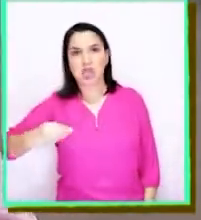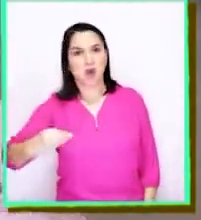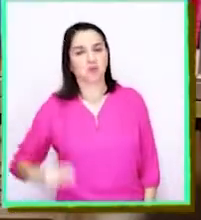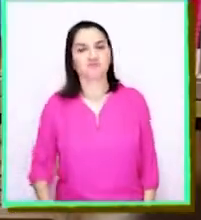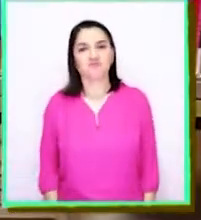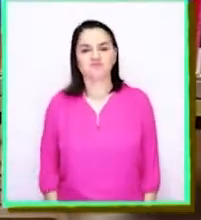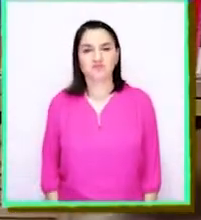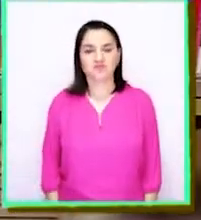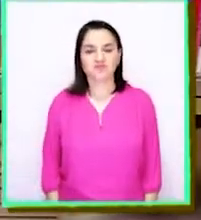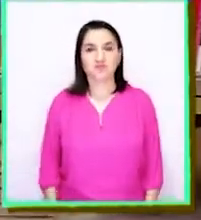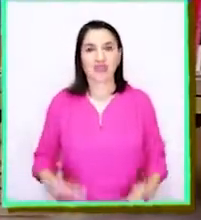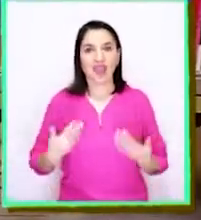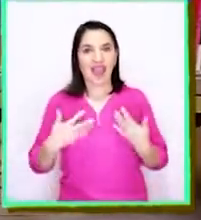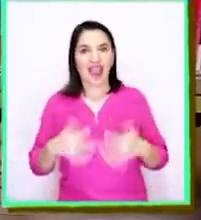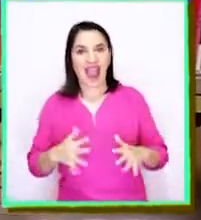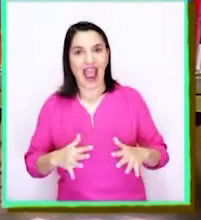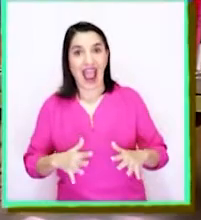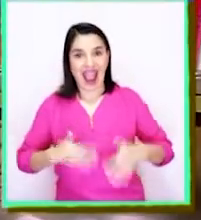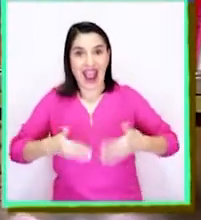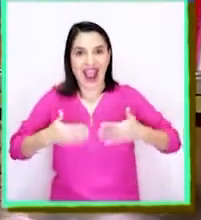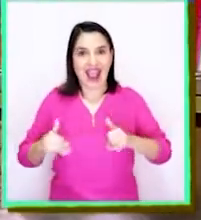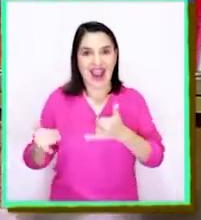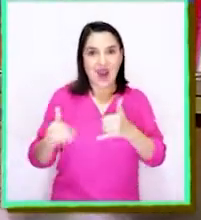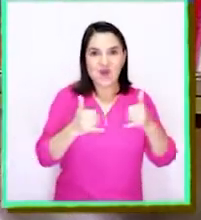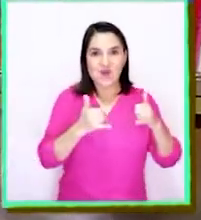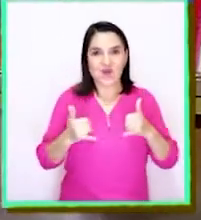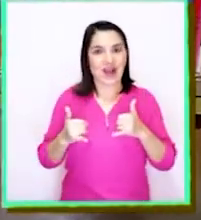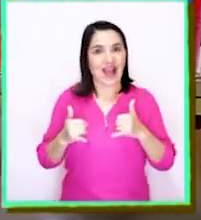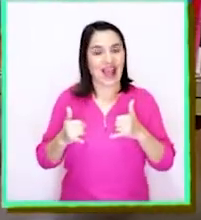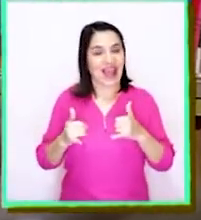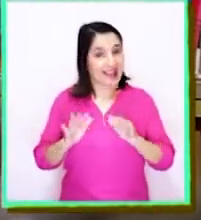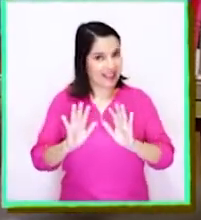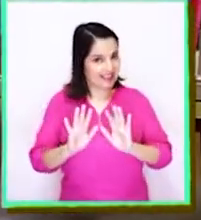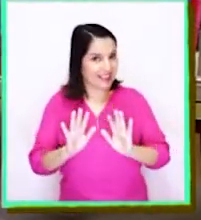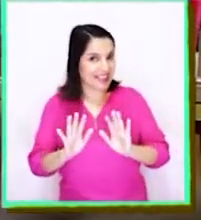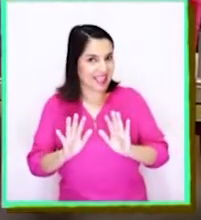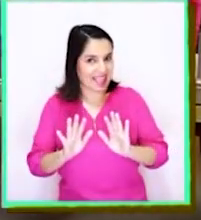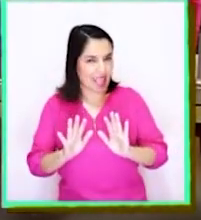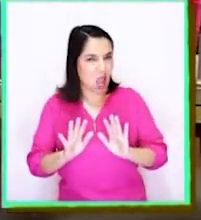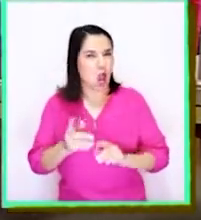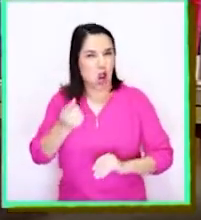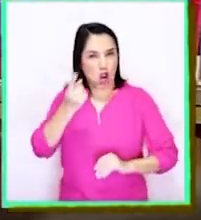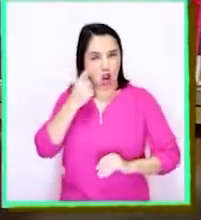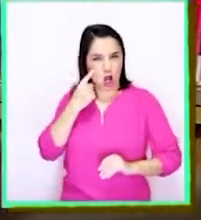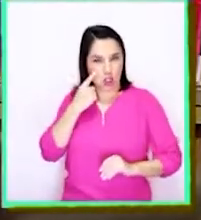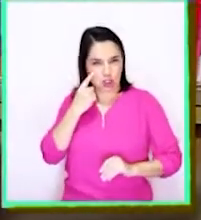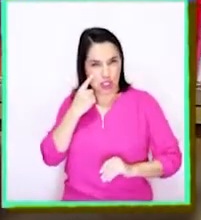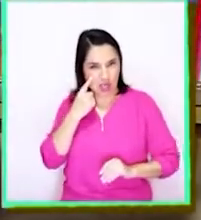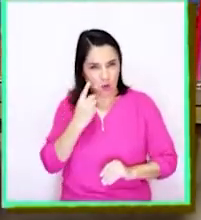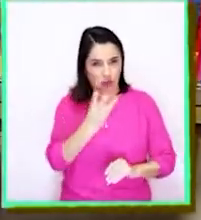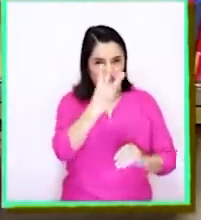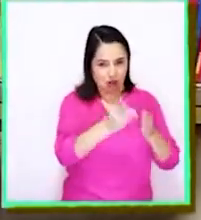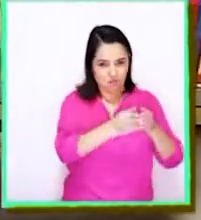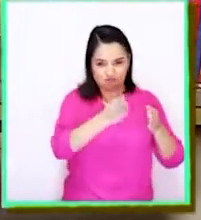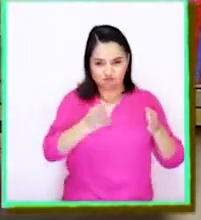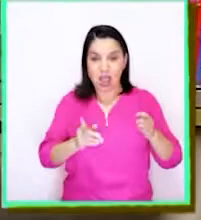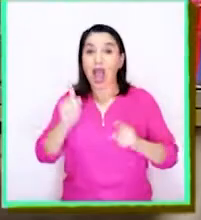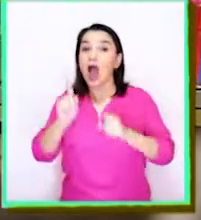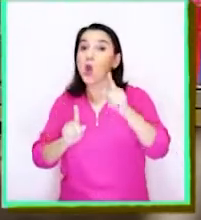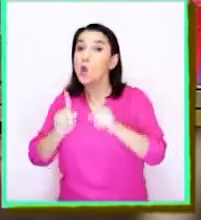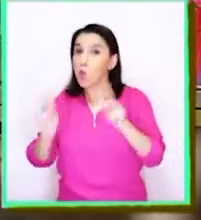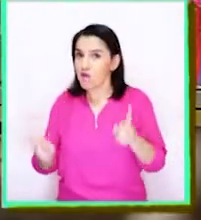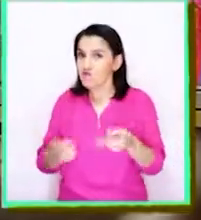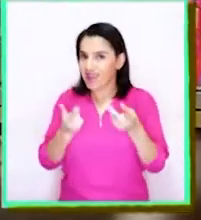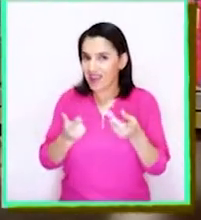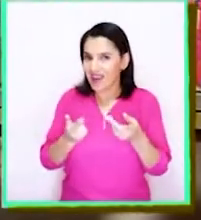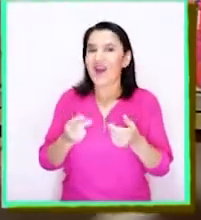reproducen. Me dieron muchas ganas de jugar. Veamos si podemos identificar estas etapas en algunos seres